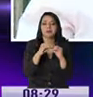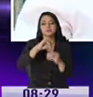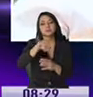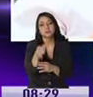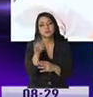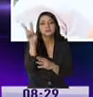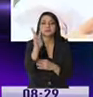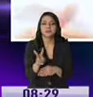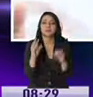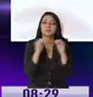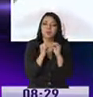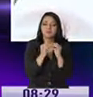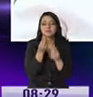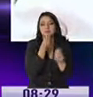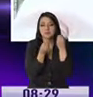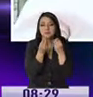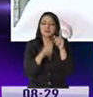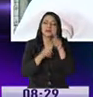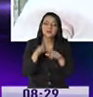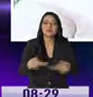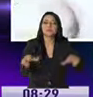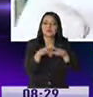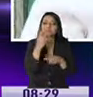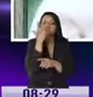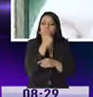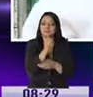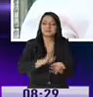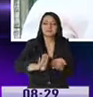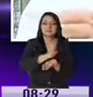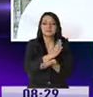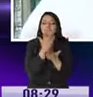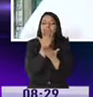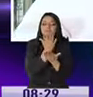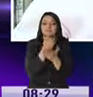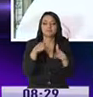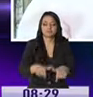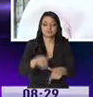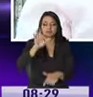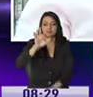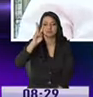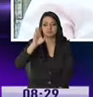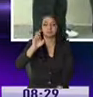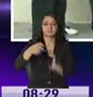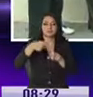tendremos gastronomía y alguna otra cosita más de esos barrios queridos que Televicentro